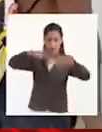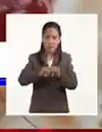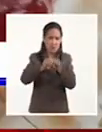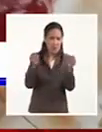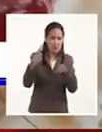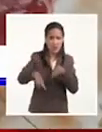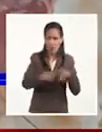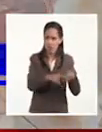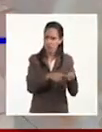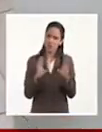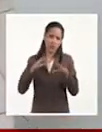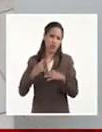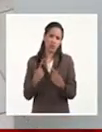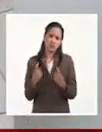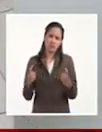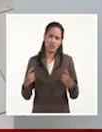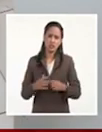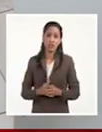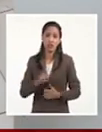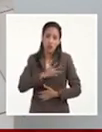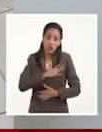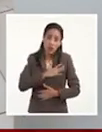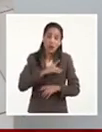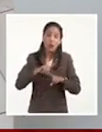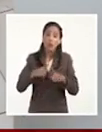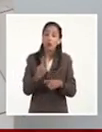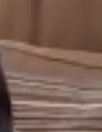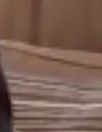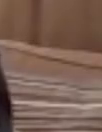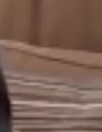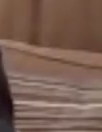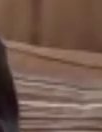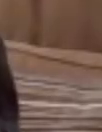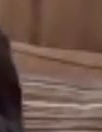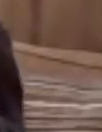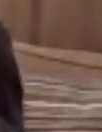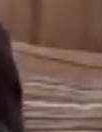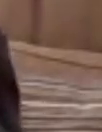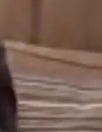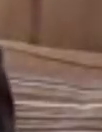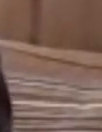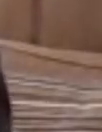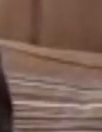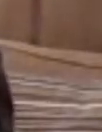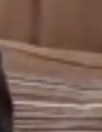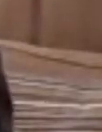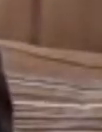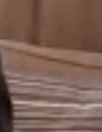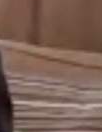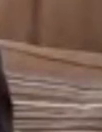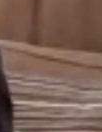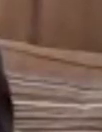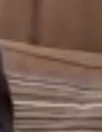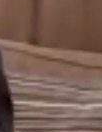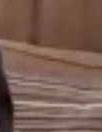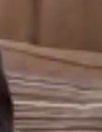ha sido suspendida por ninguna de esas plataformas digitales. Y nada de eso ha sido debatido en el